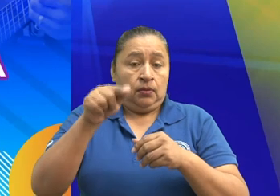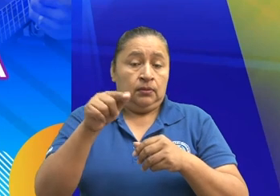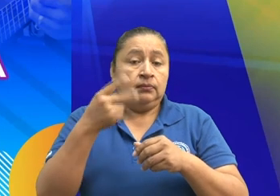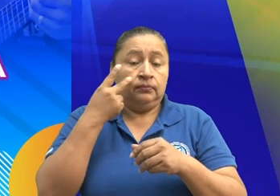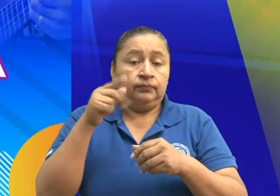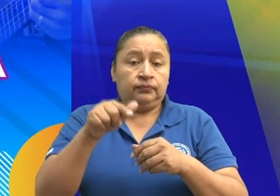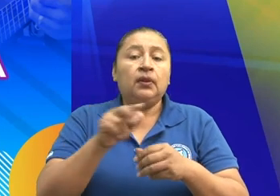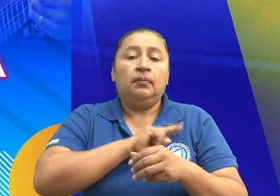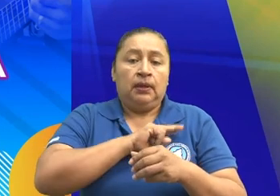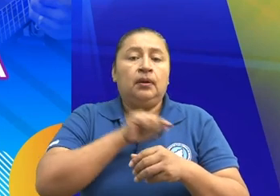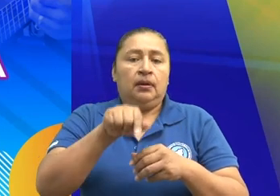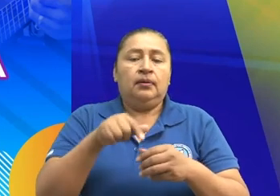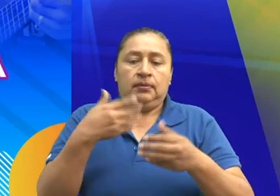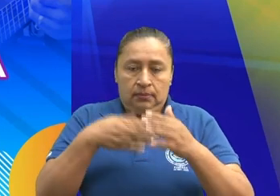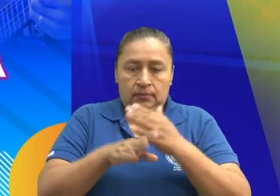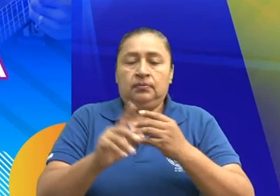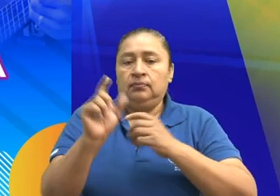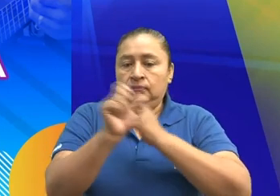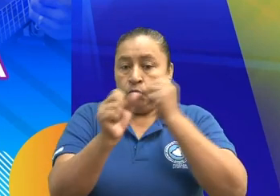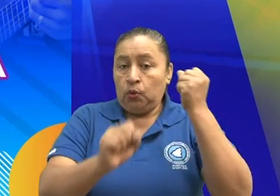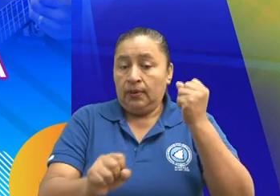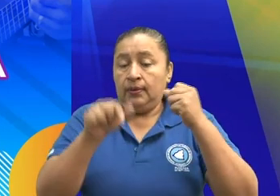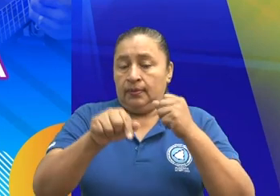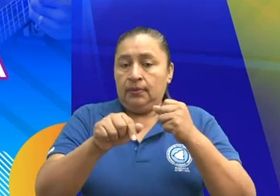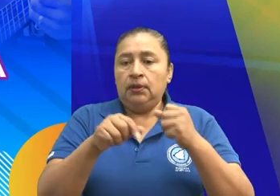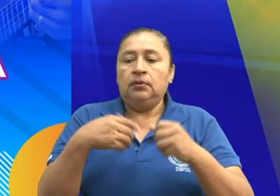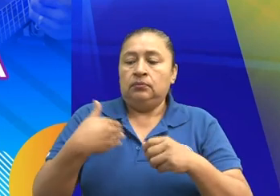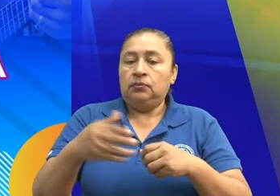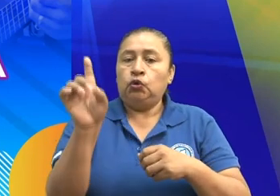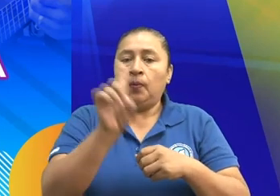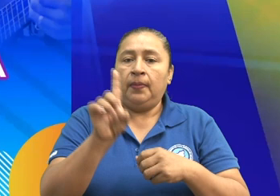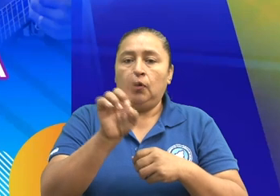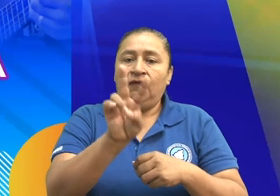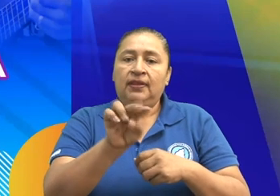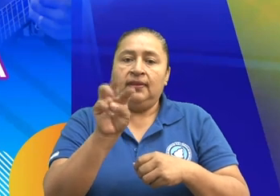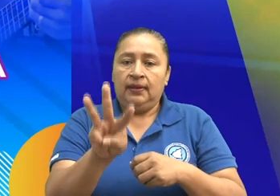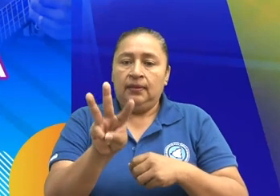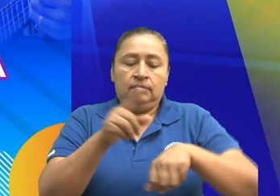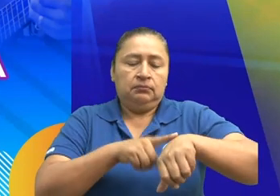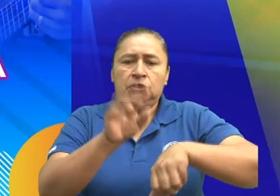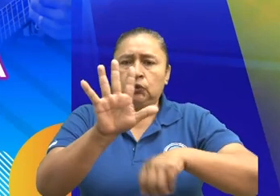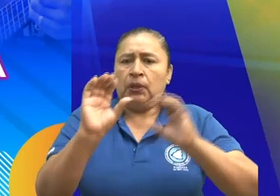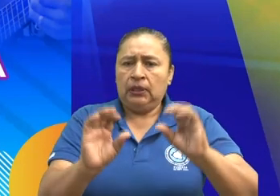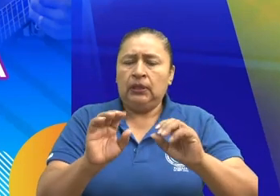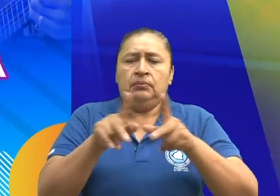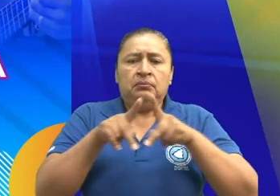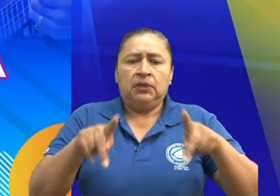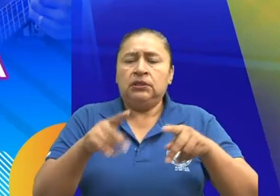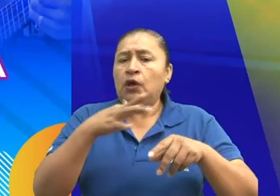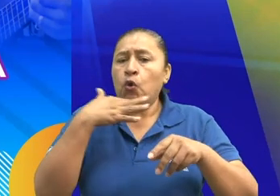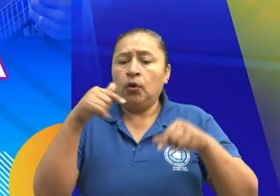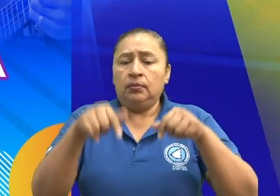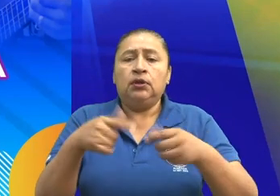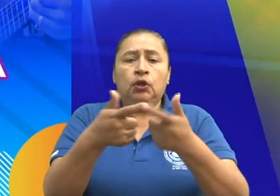aquí también va dentro de la jornada. Esto va a ser el domingo 23. A las 5 de la tarde en la Plaza de Colores vamos a